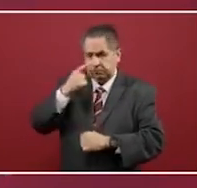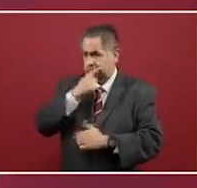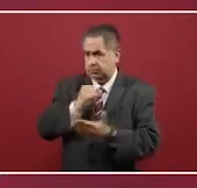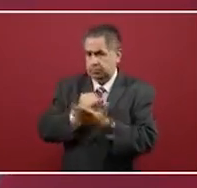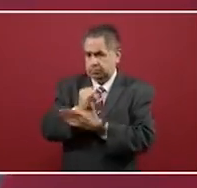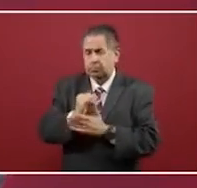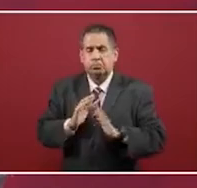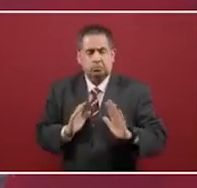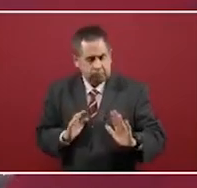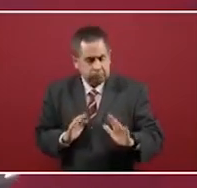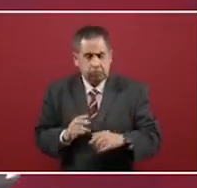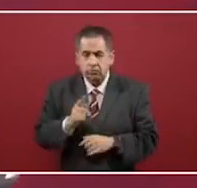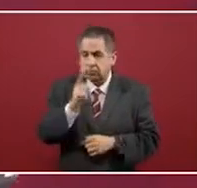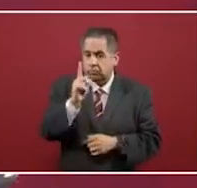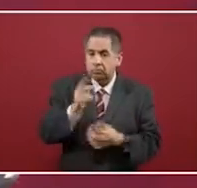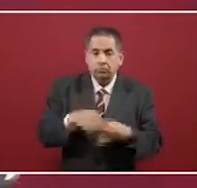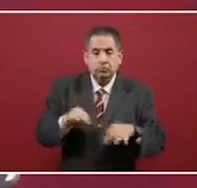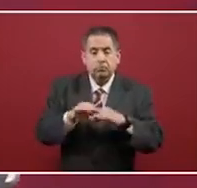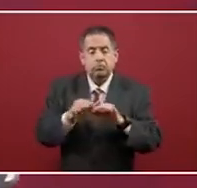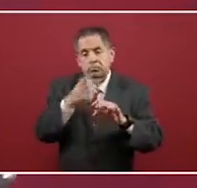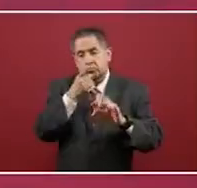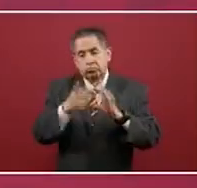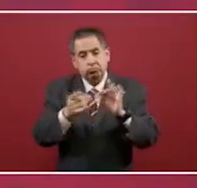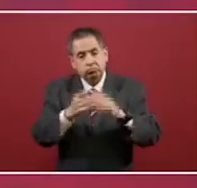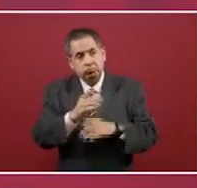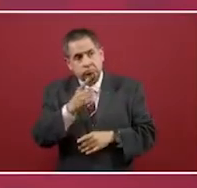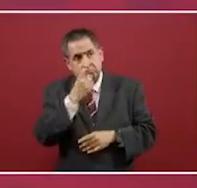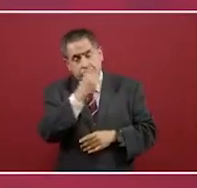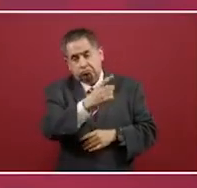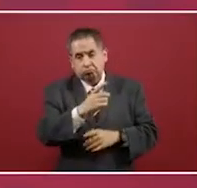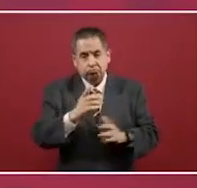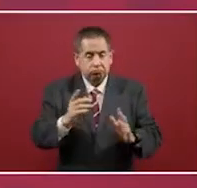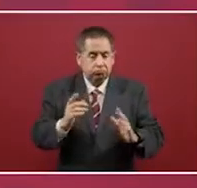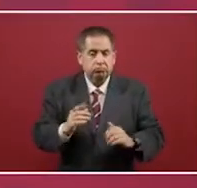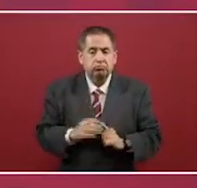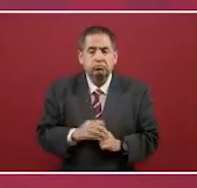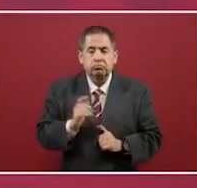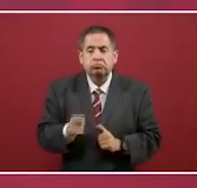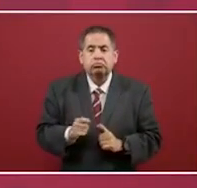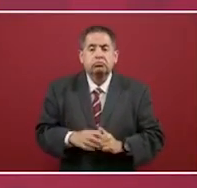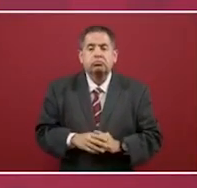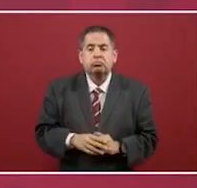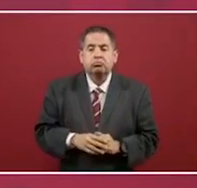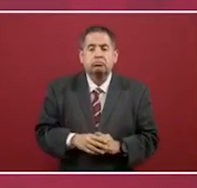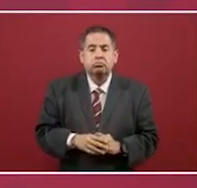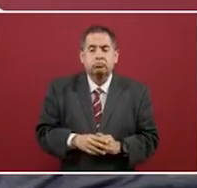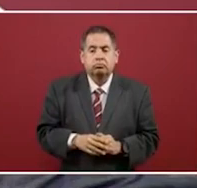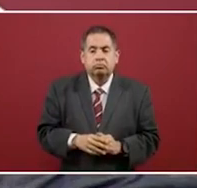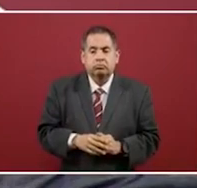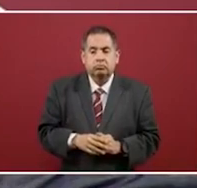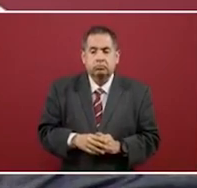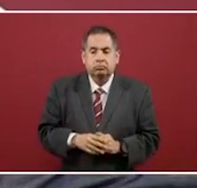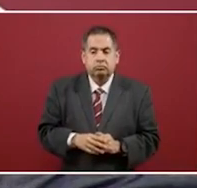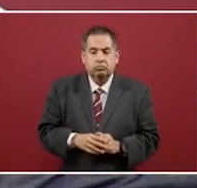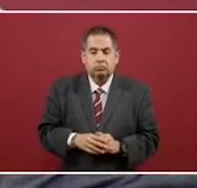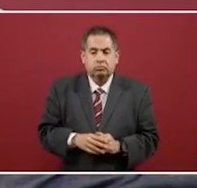Pero lo más importante es decirle que